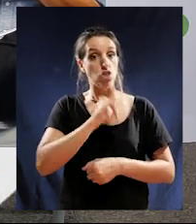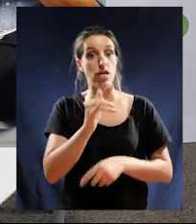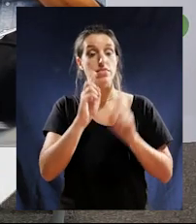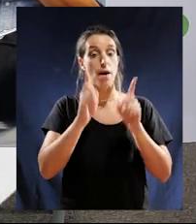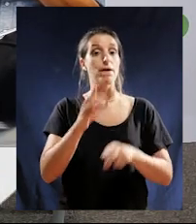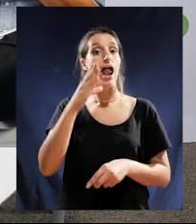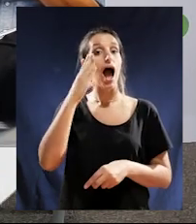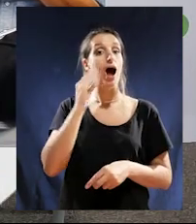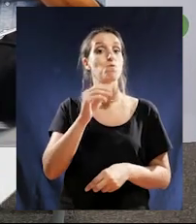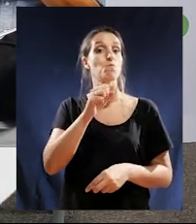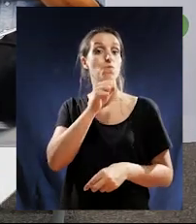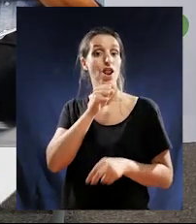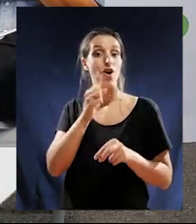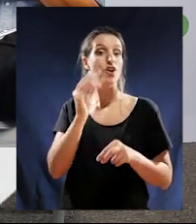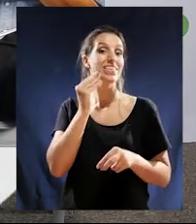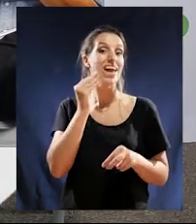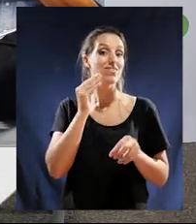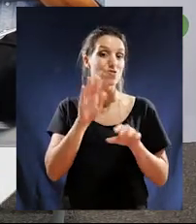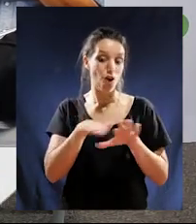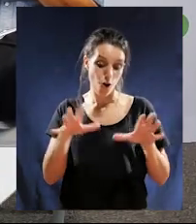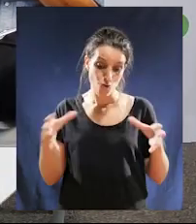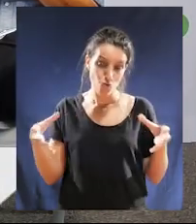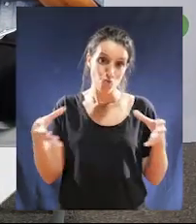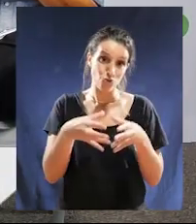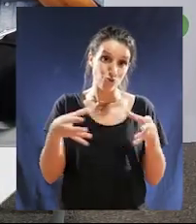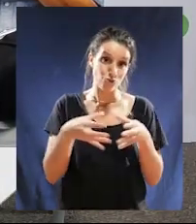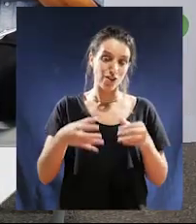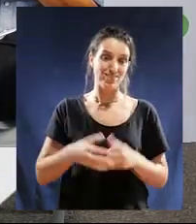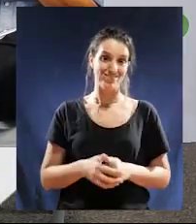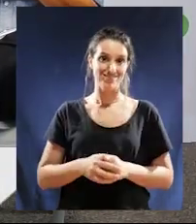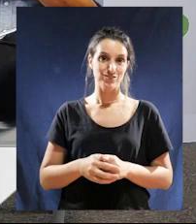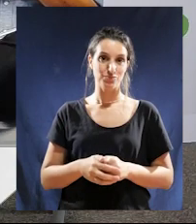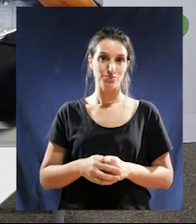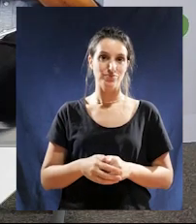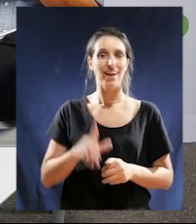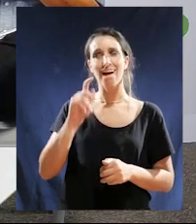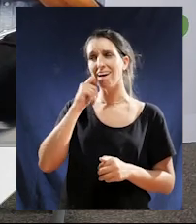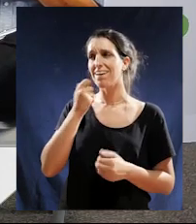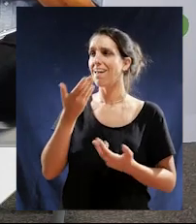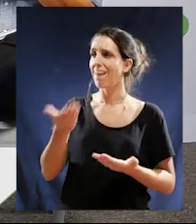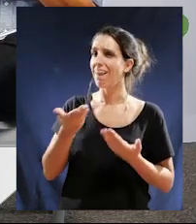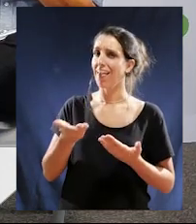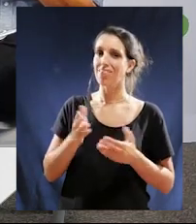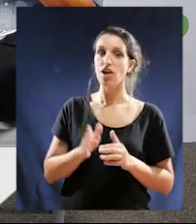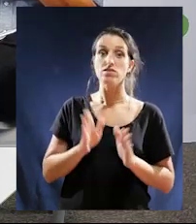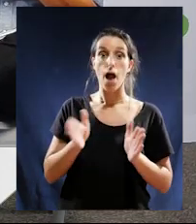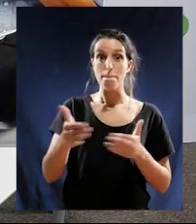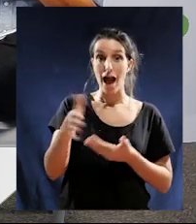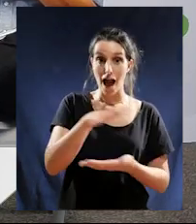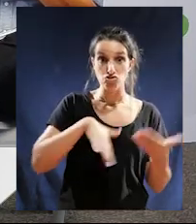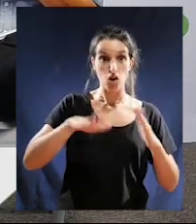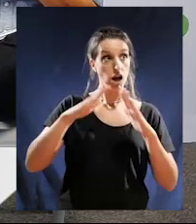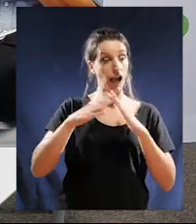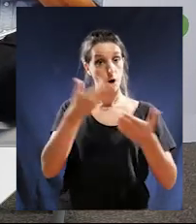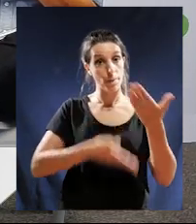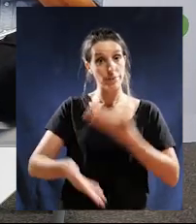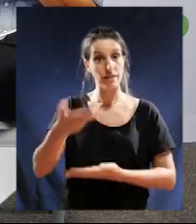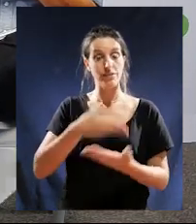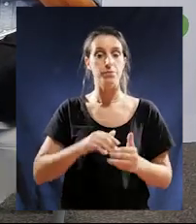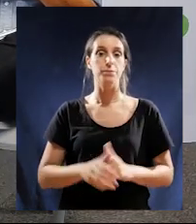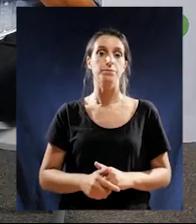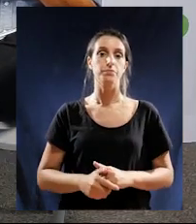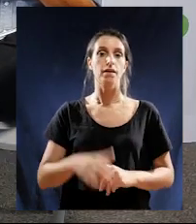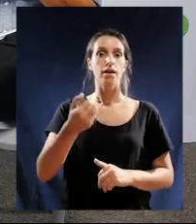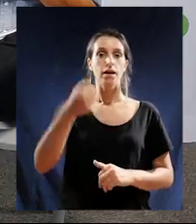con sus nietos, escuchándote, mirándote, compartiendo. Qué lindo. Espacio. Andrea nos dice, tú